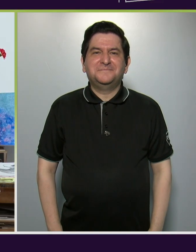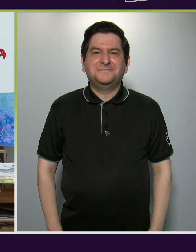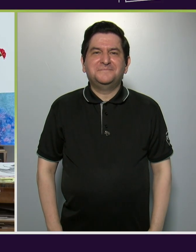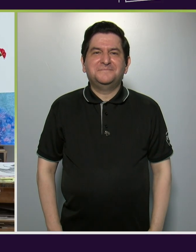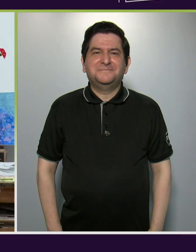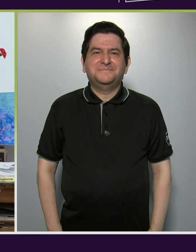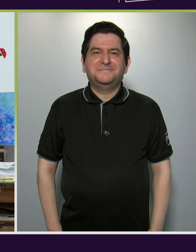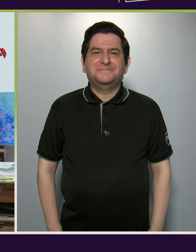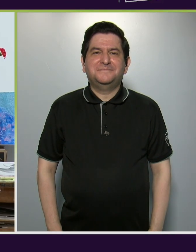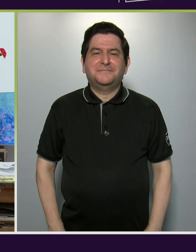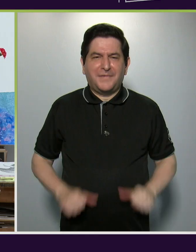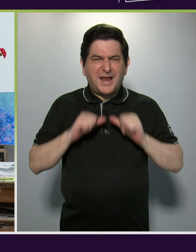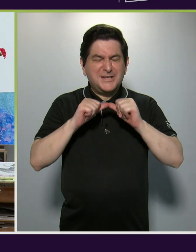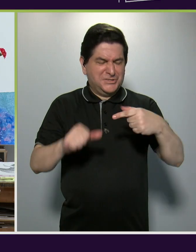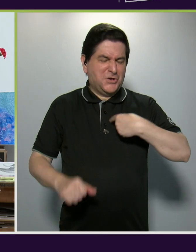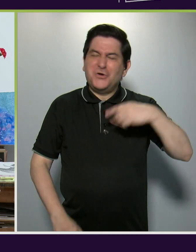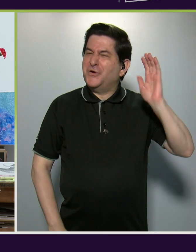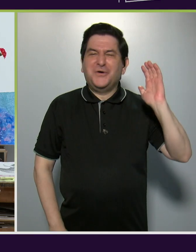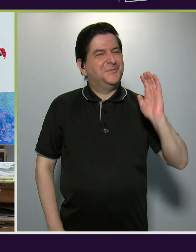Mire, sigo siendo niño.